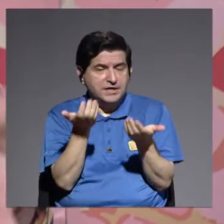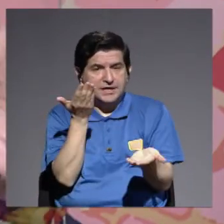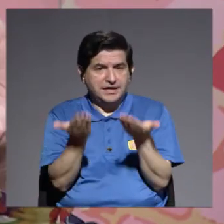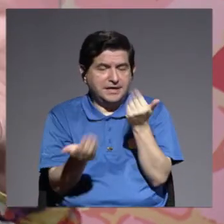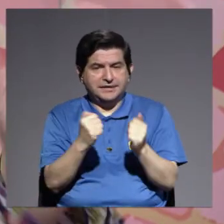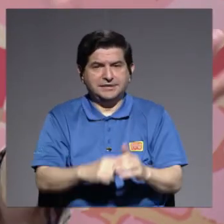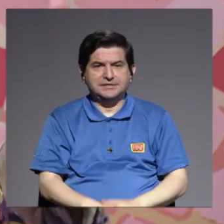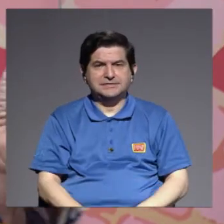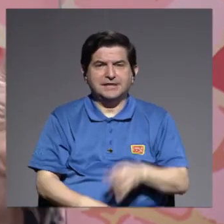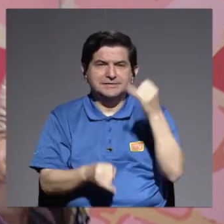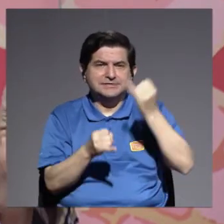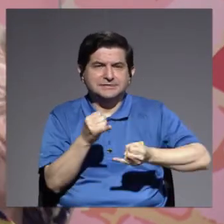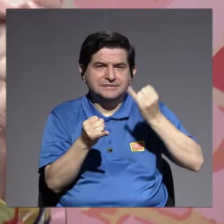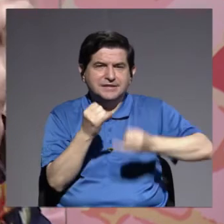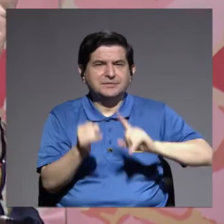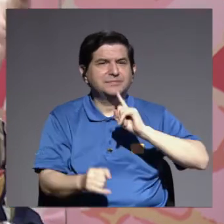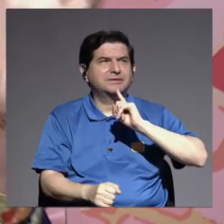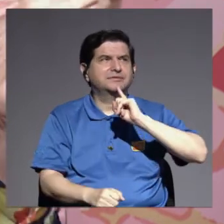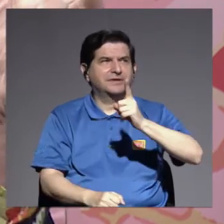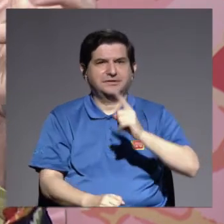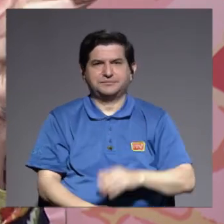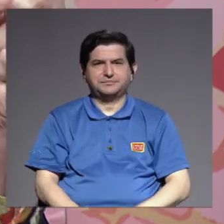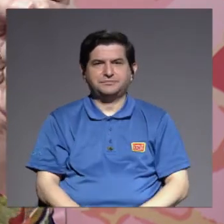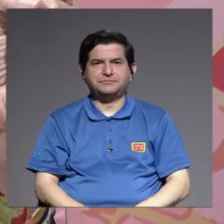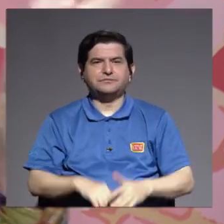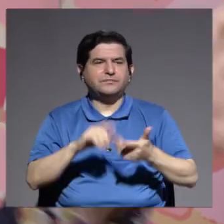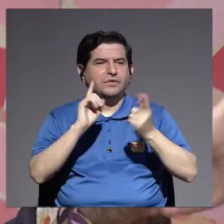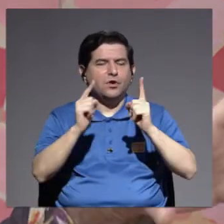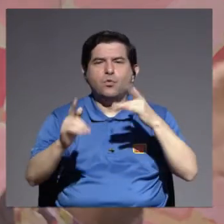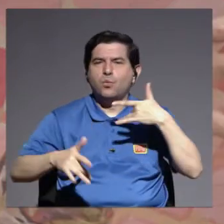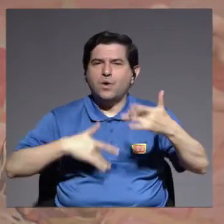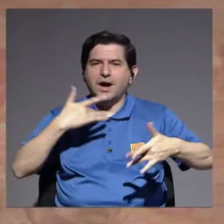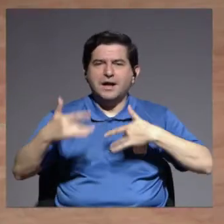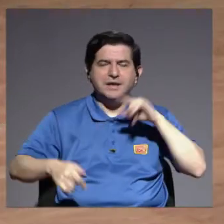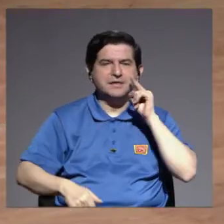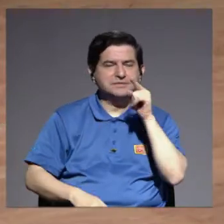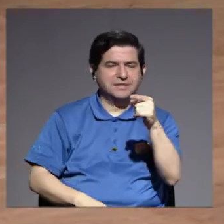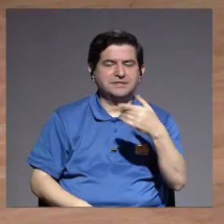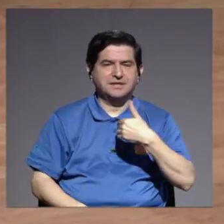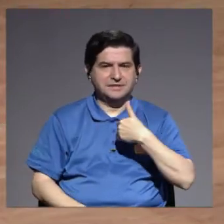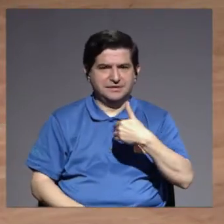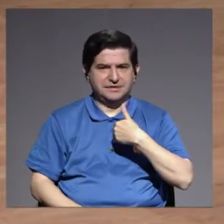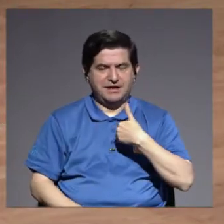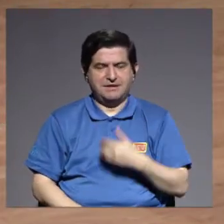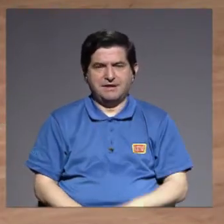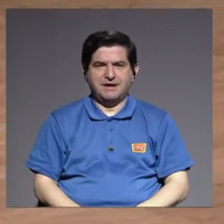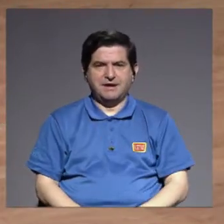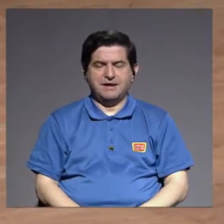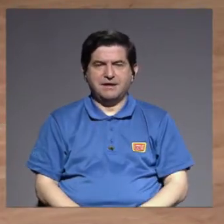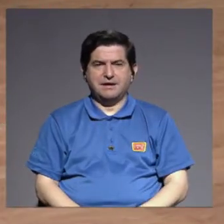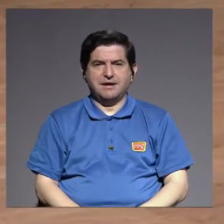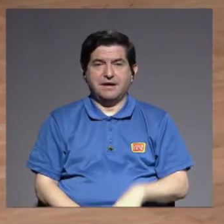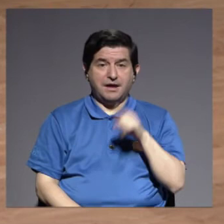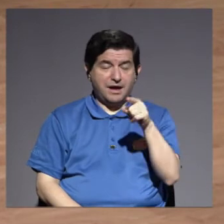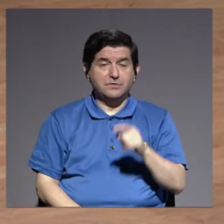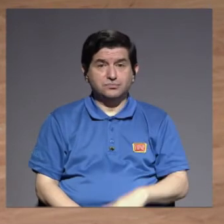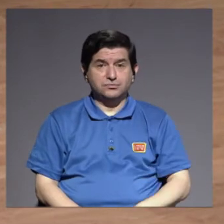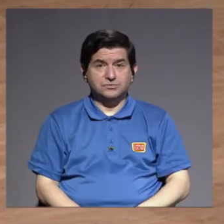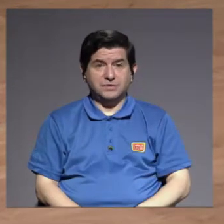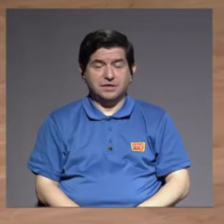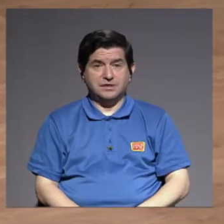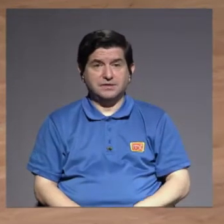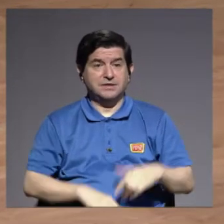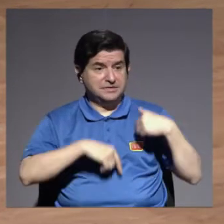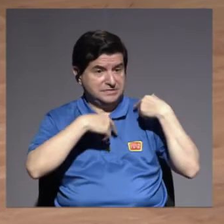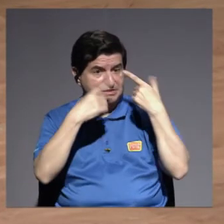tal vez finalizar diciendo cuál fue el sentir que ustedes, cómo los trataron, cómo los recibieron